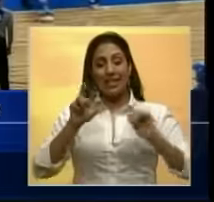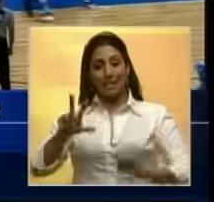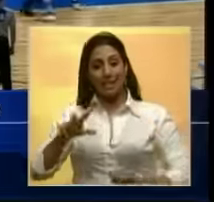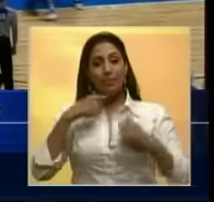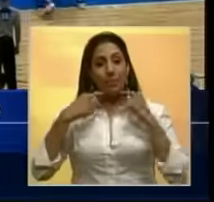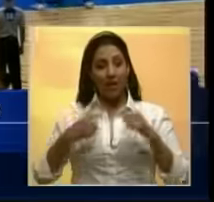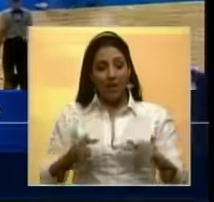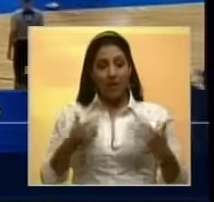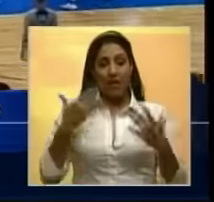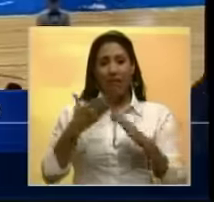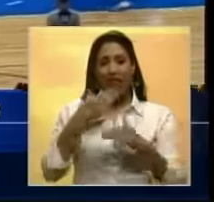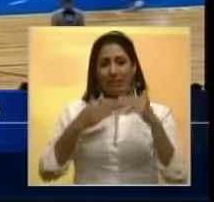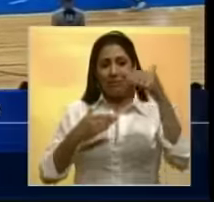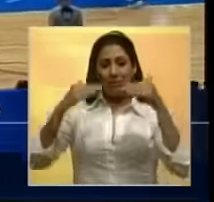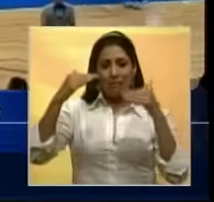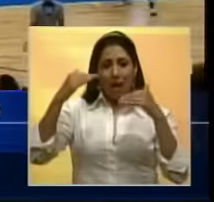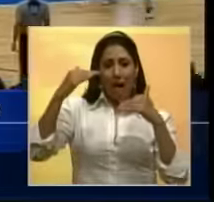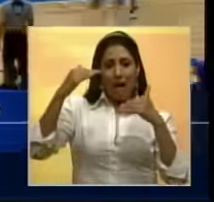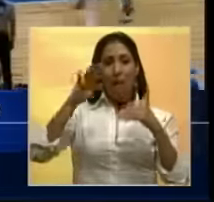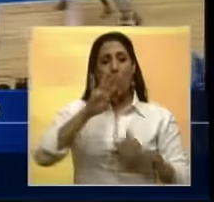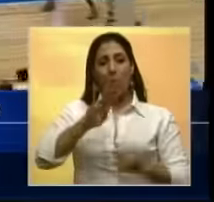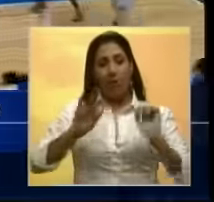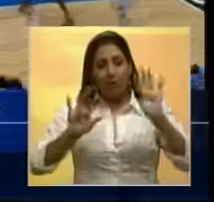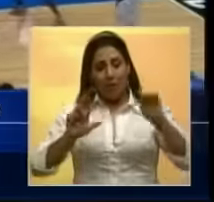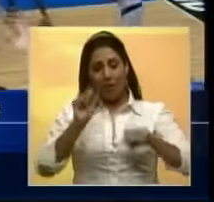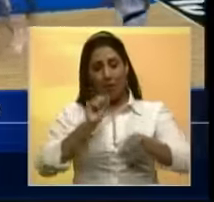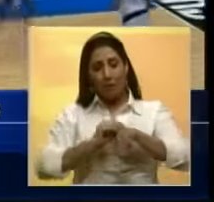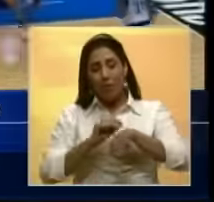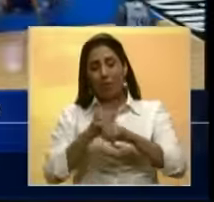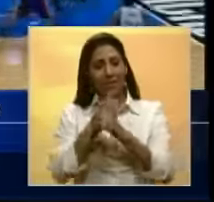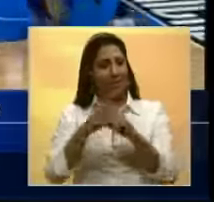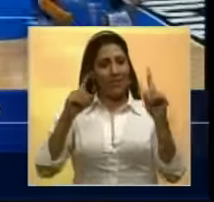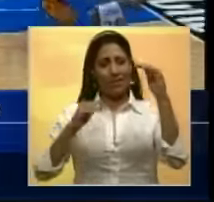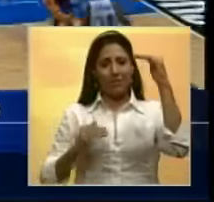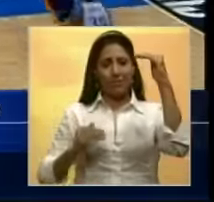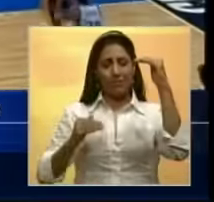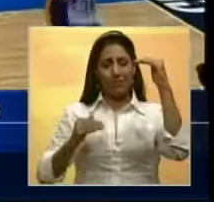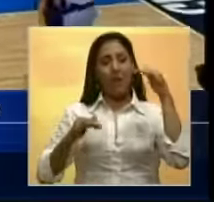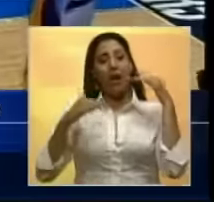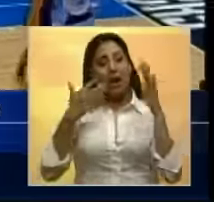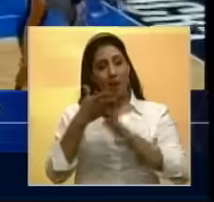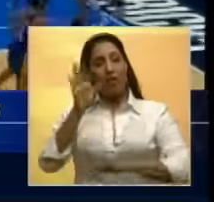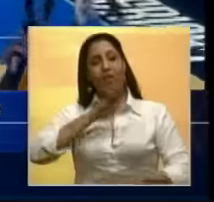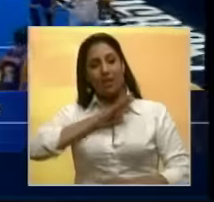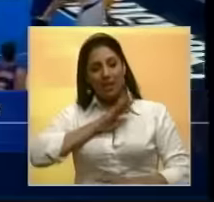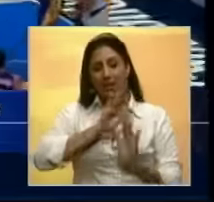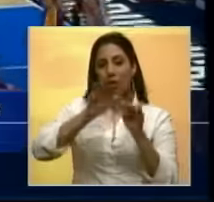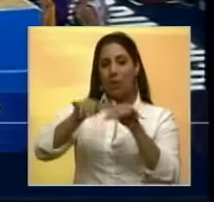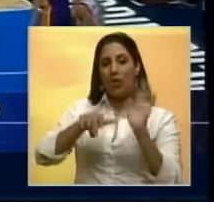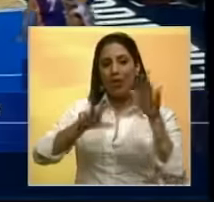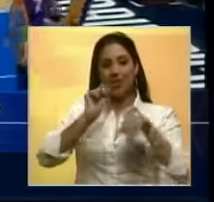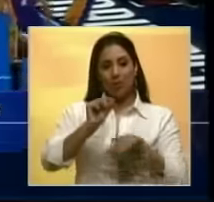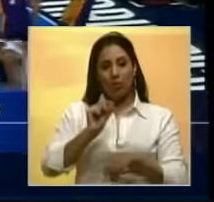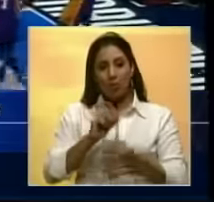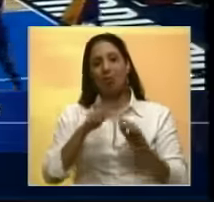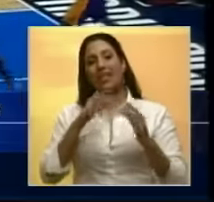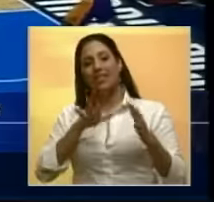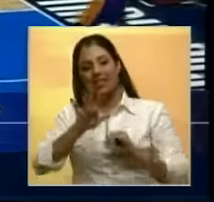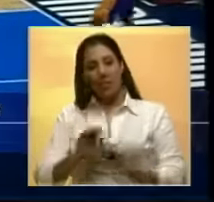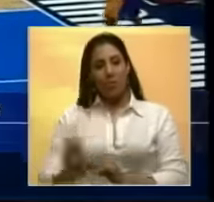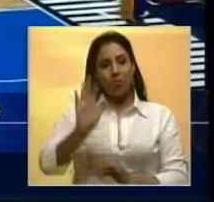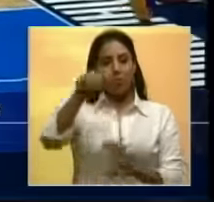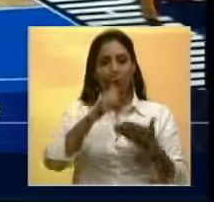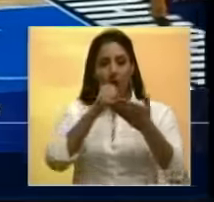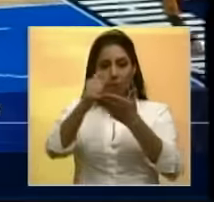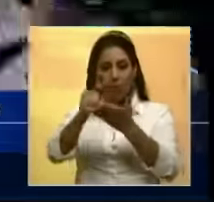122-73. Un margen de 49 puntos de diferencia. Dirk Nowitzki aportó 13 puntos y 5 rebotes a la causa